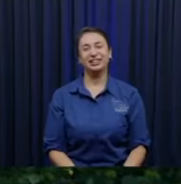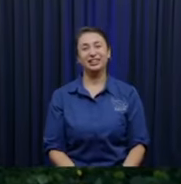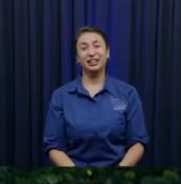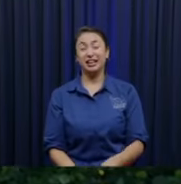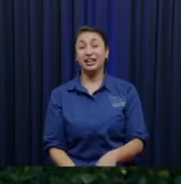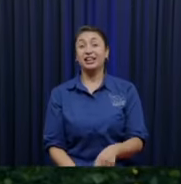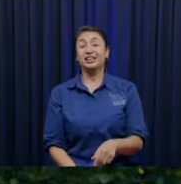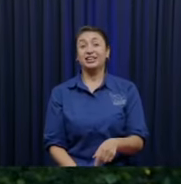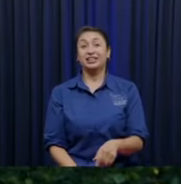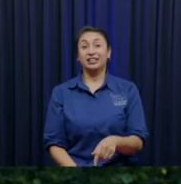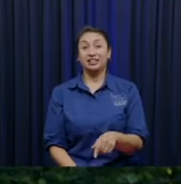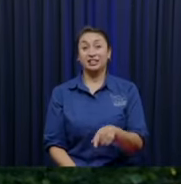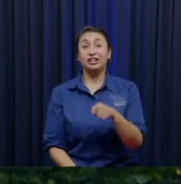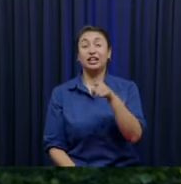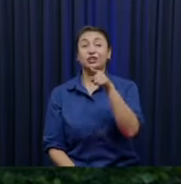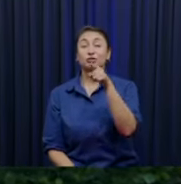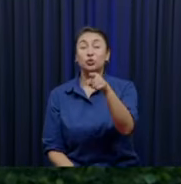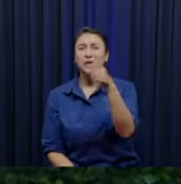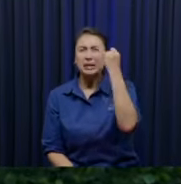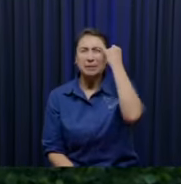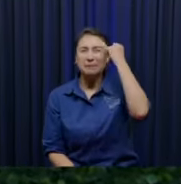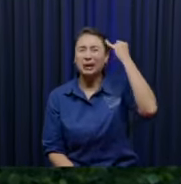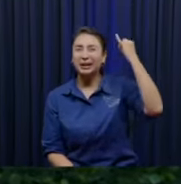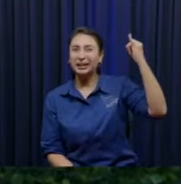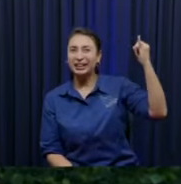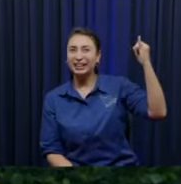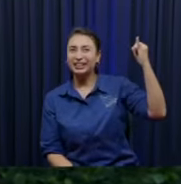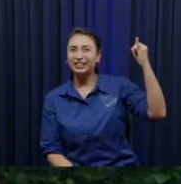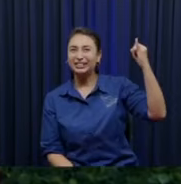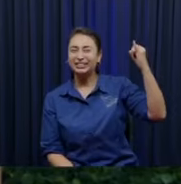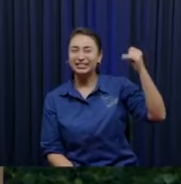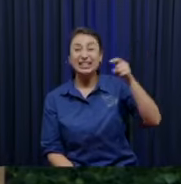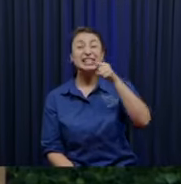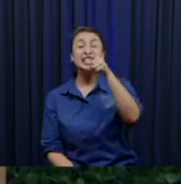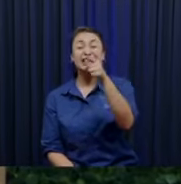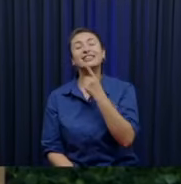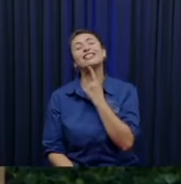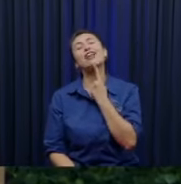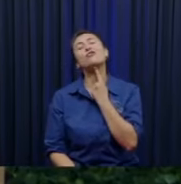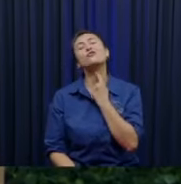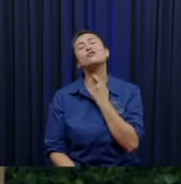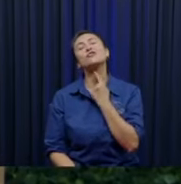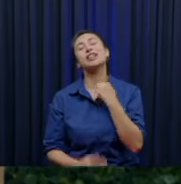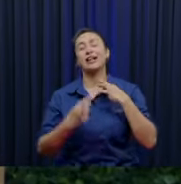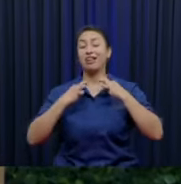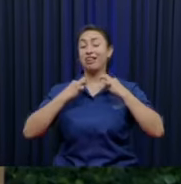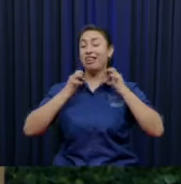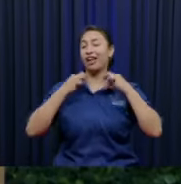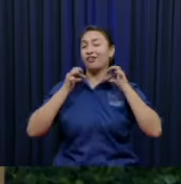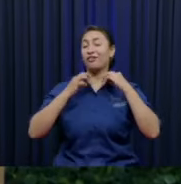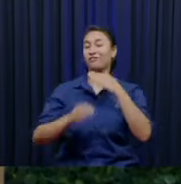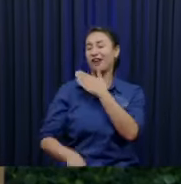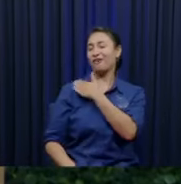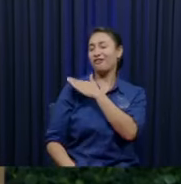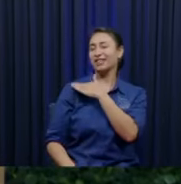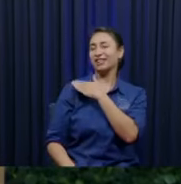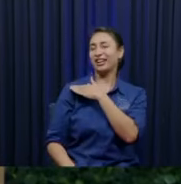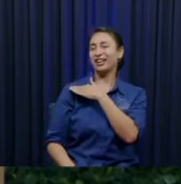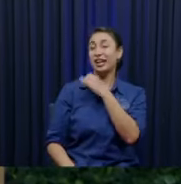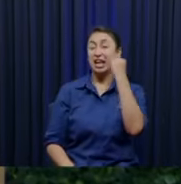Pero usted que le gusta esa ropa de marca y que tiene los símbolos y todo, imagínese tener una vestidura